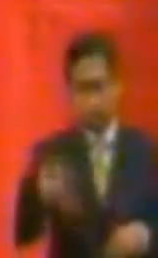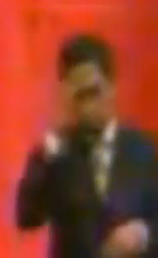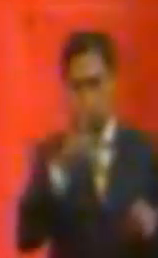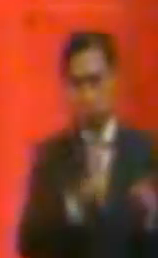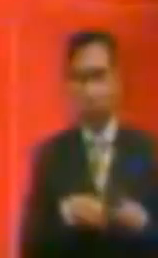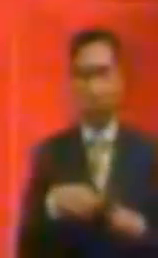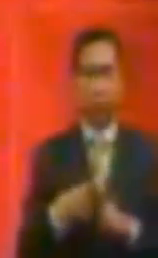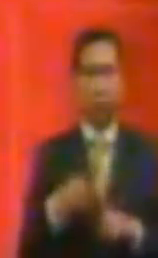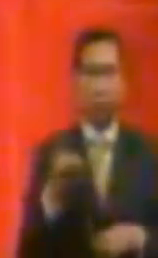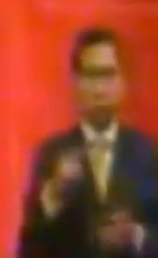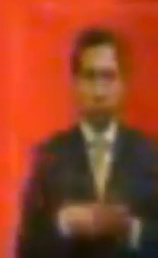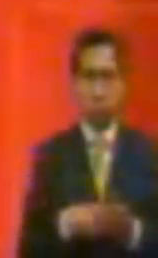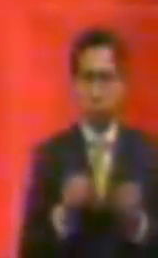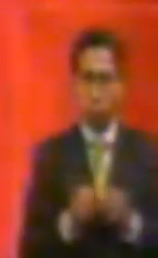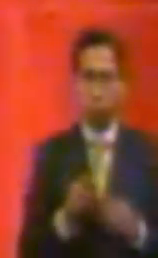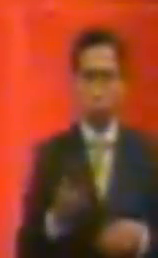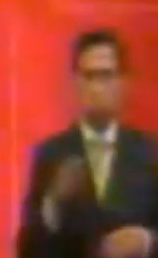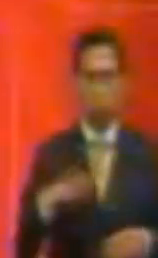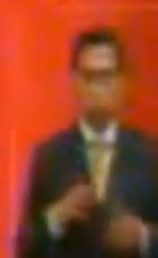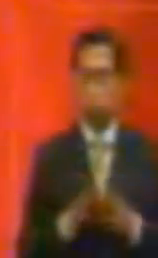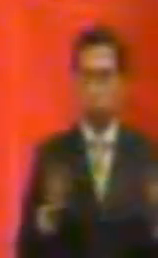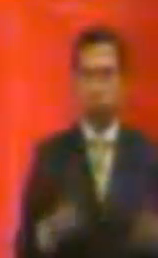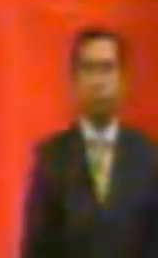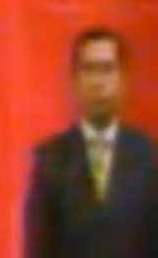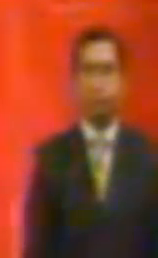Bolivia, disparar este recurso natural a otros continentes.